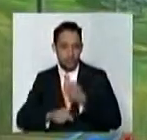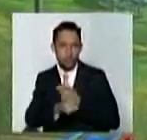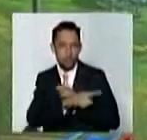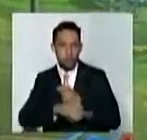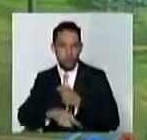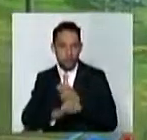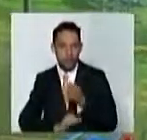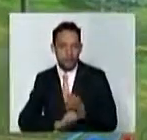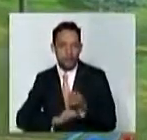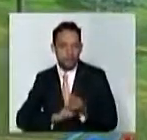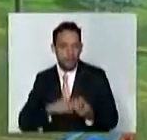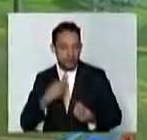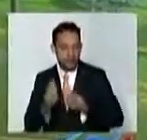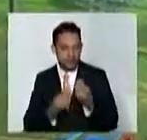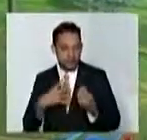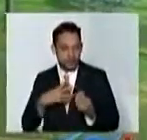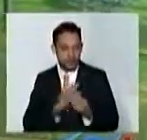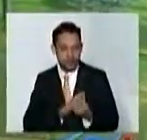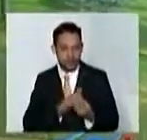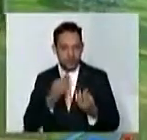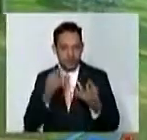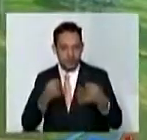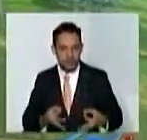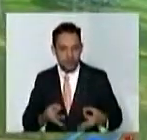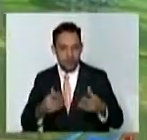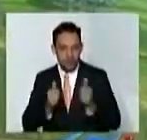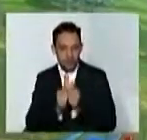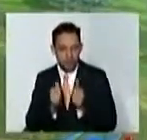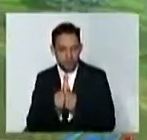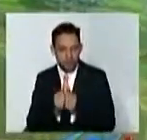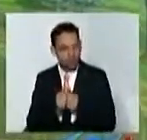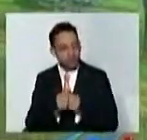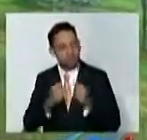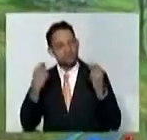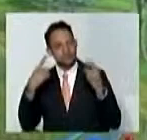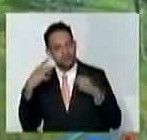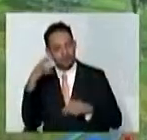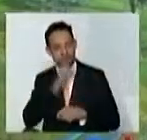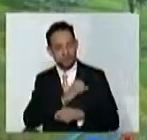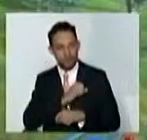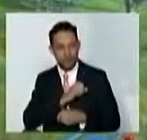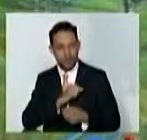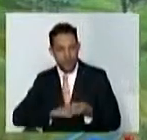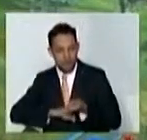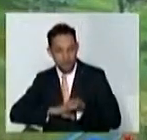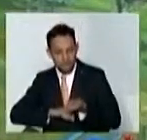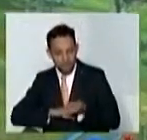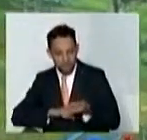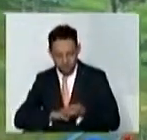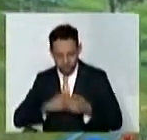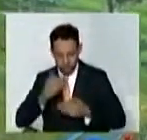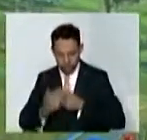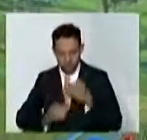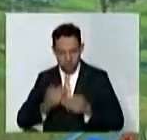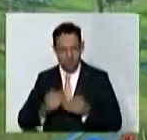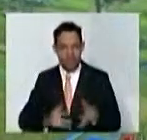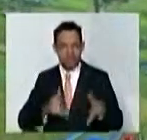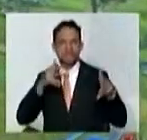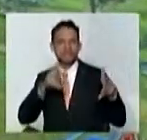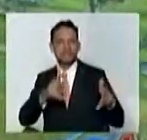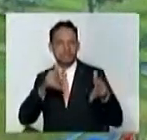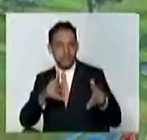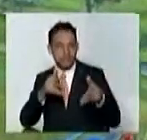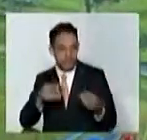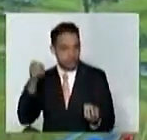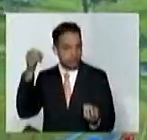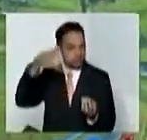Nosotros queremos es que la gente entienda a Conexión Vital como un proceso educativo en salud,